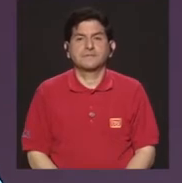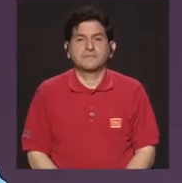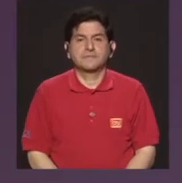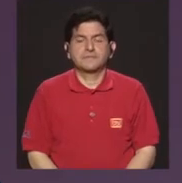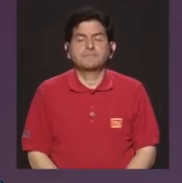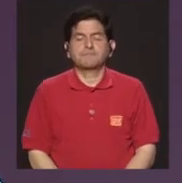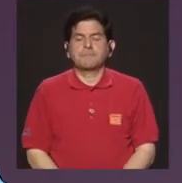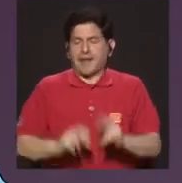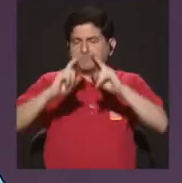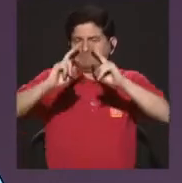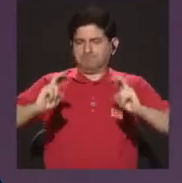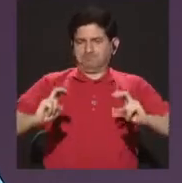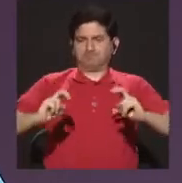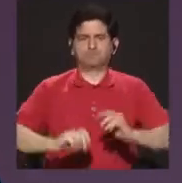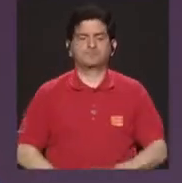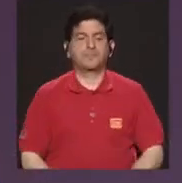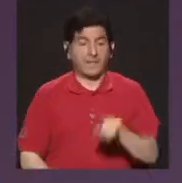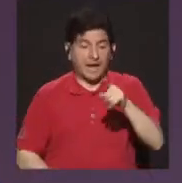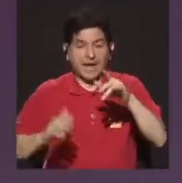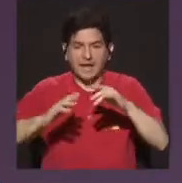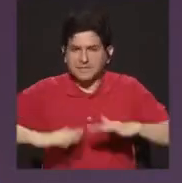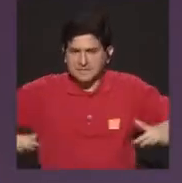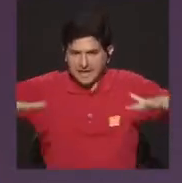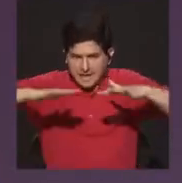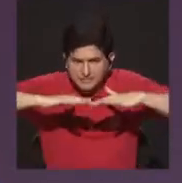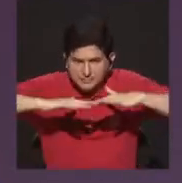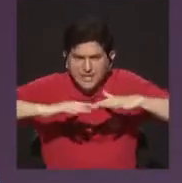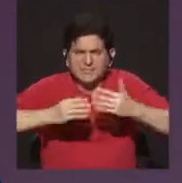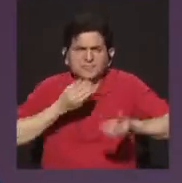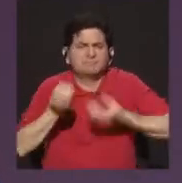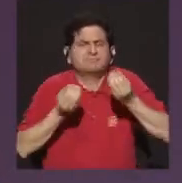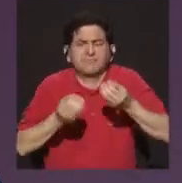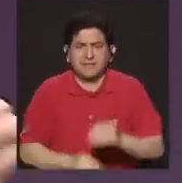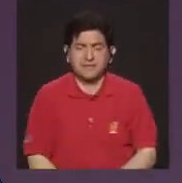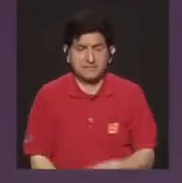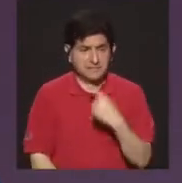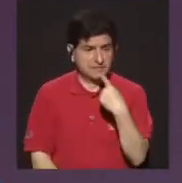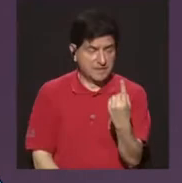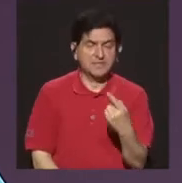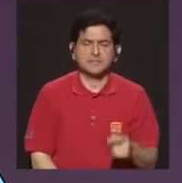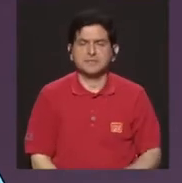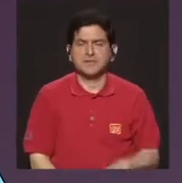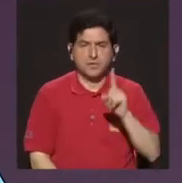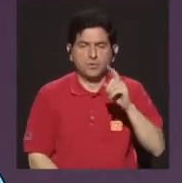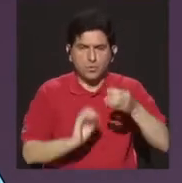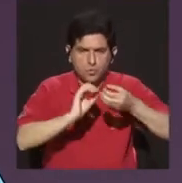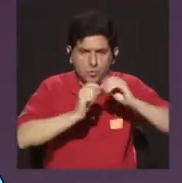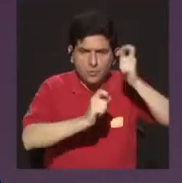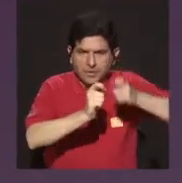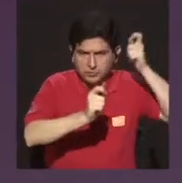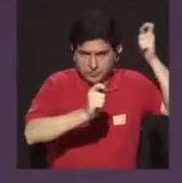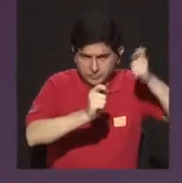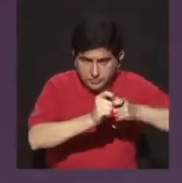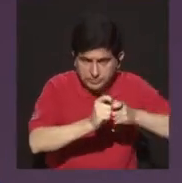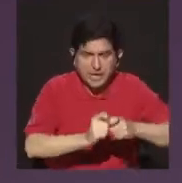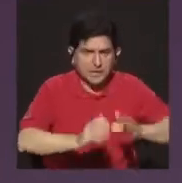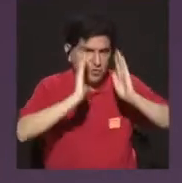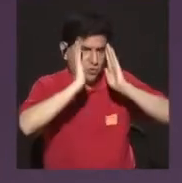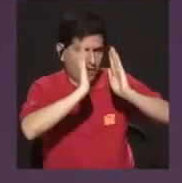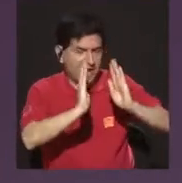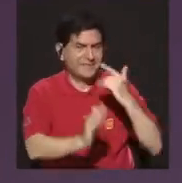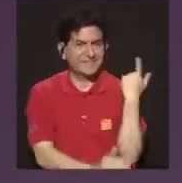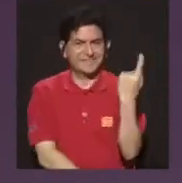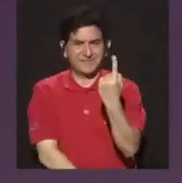vamos a ver estos espacios lo que se va a hacer es decir cierta cantidad va a ser dedicada